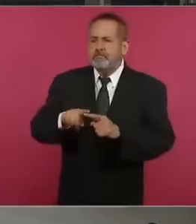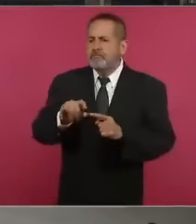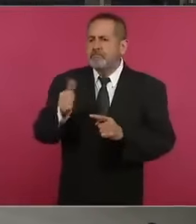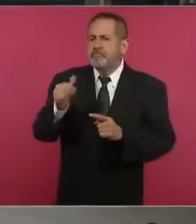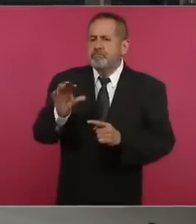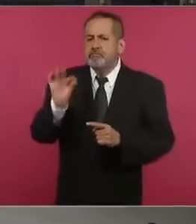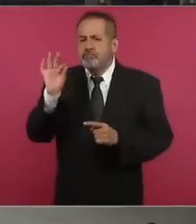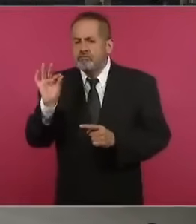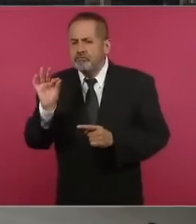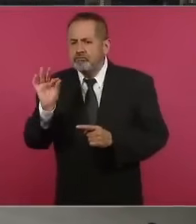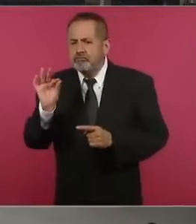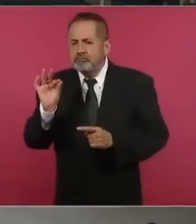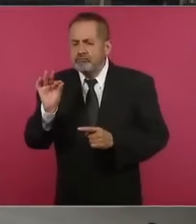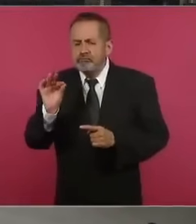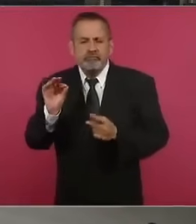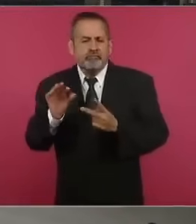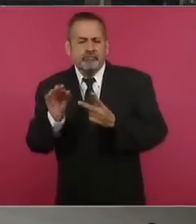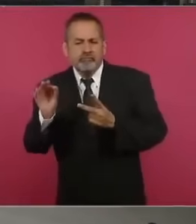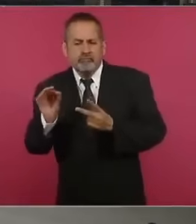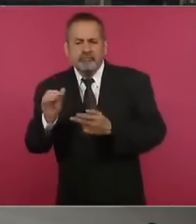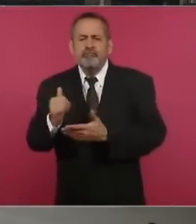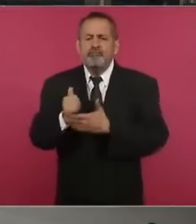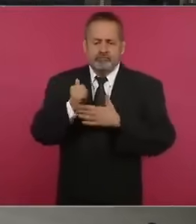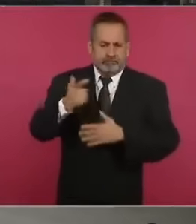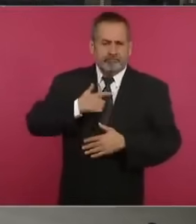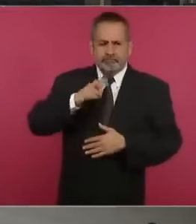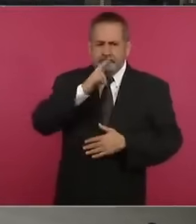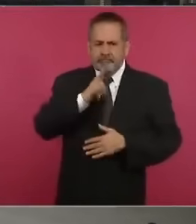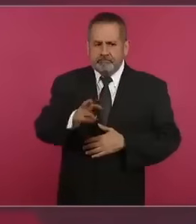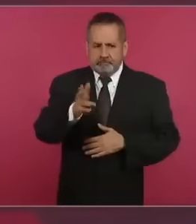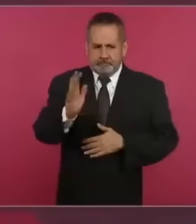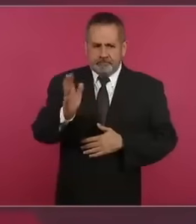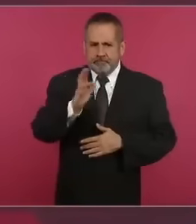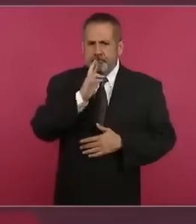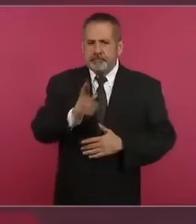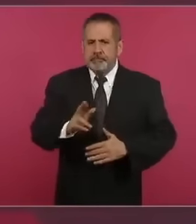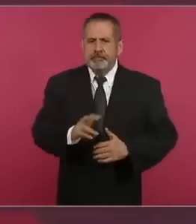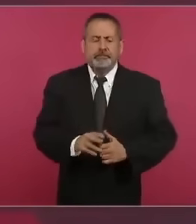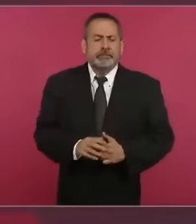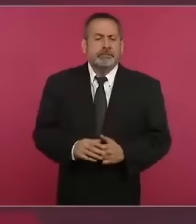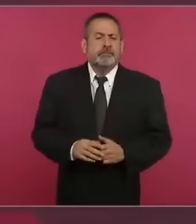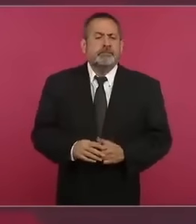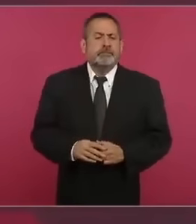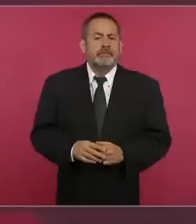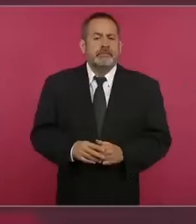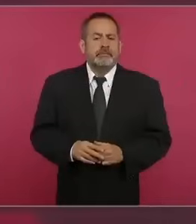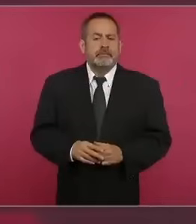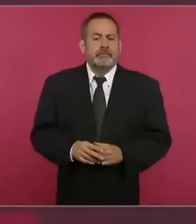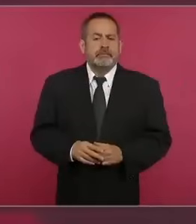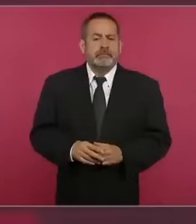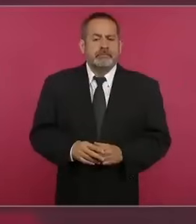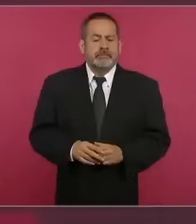alternativa, ya tenemos una respuesta. En esto